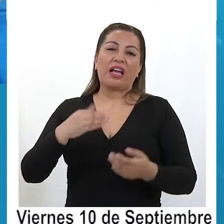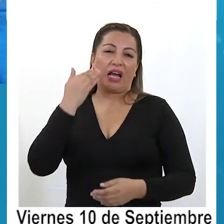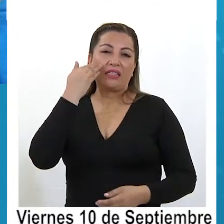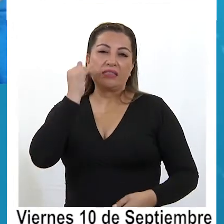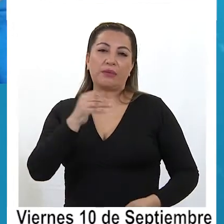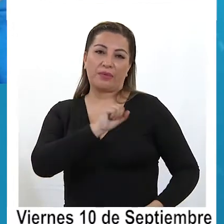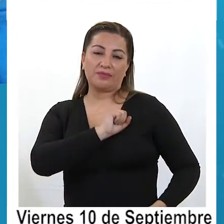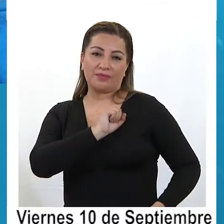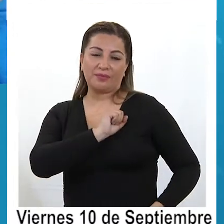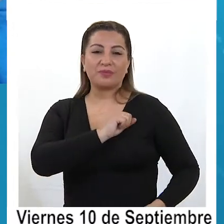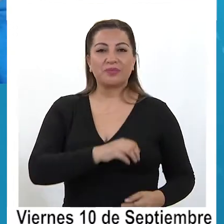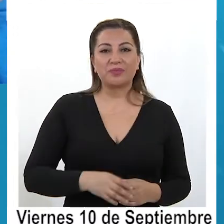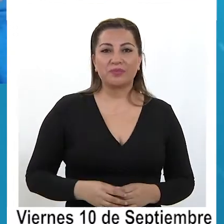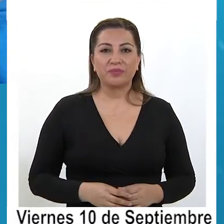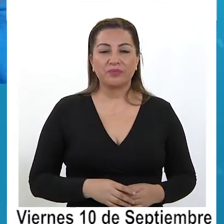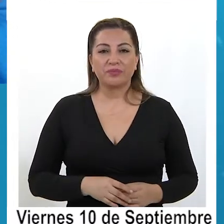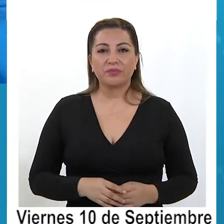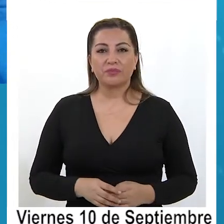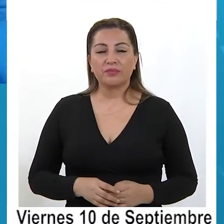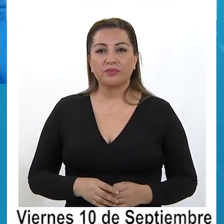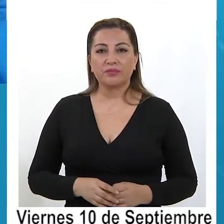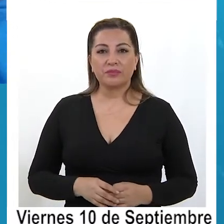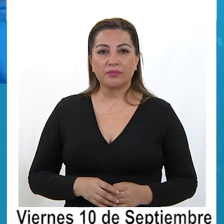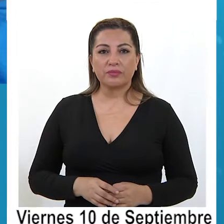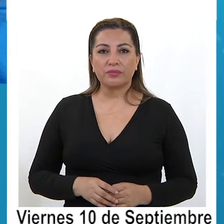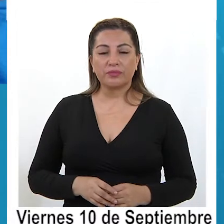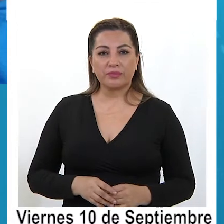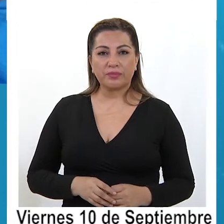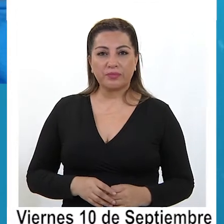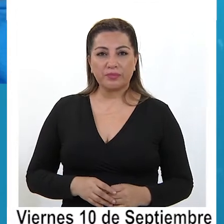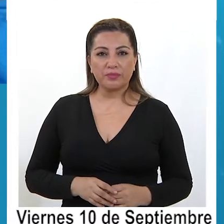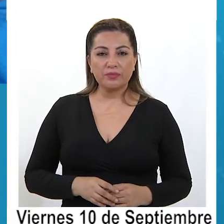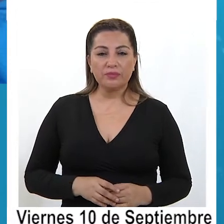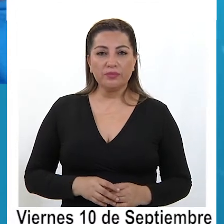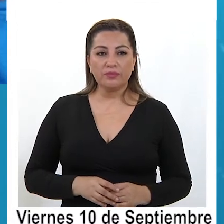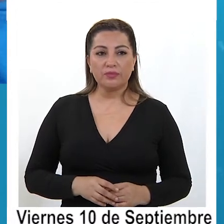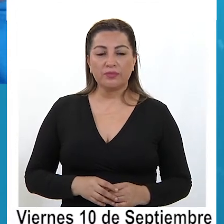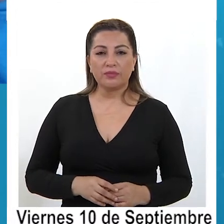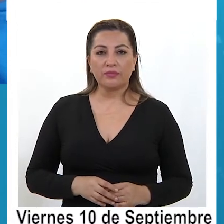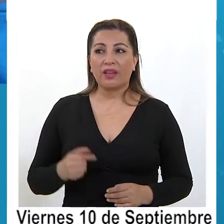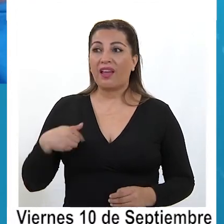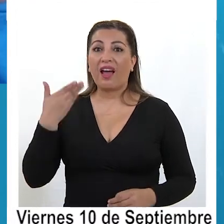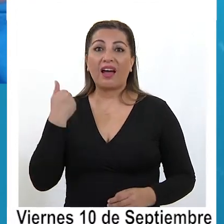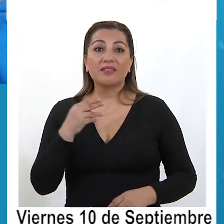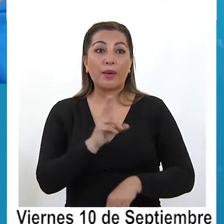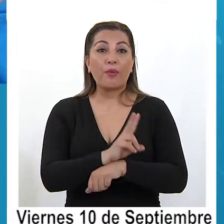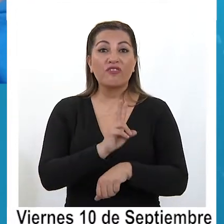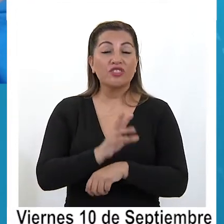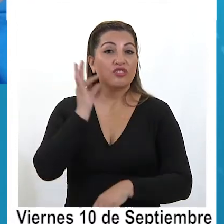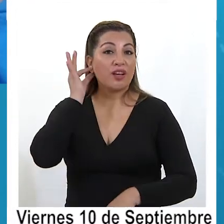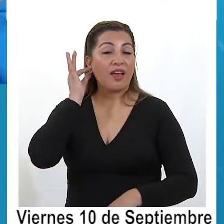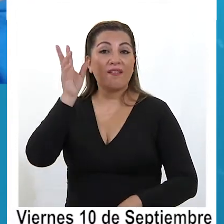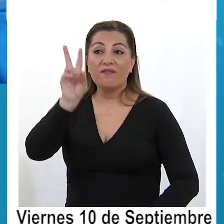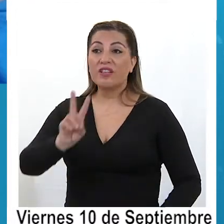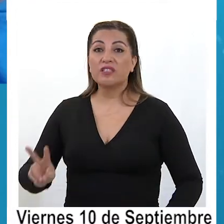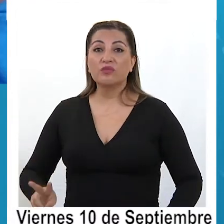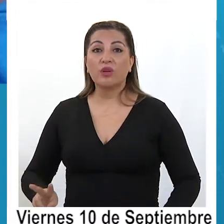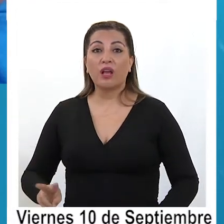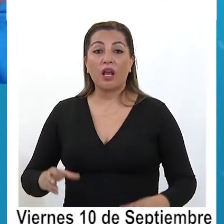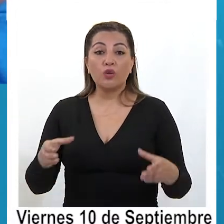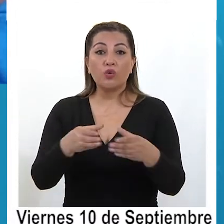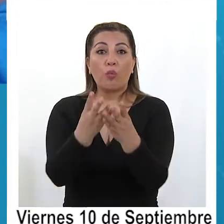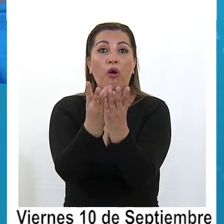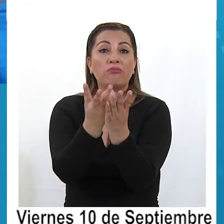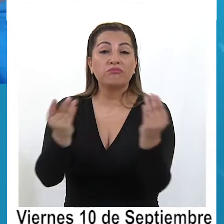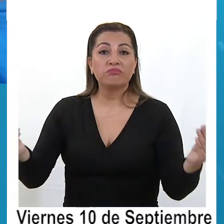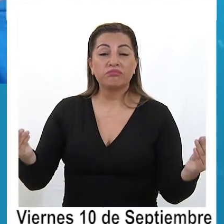central. La BITRAP, justamente cuando se desarticuló esta banda liderada por esta profesora, señaló justamente